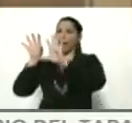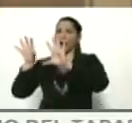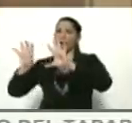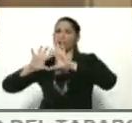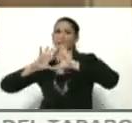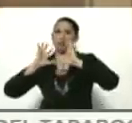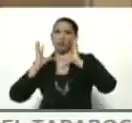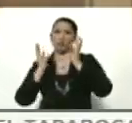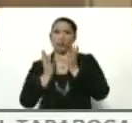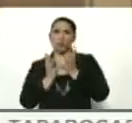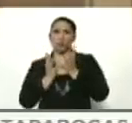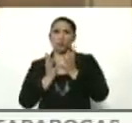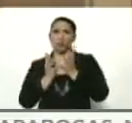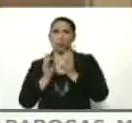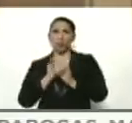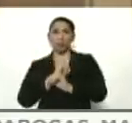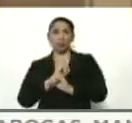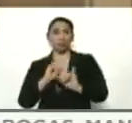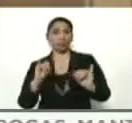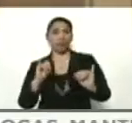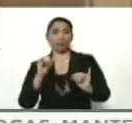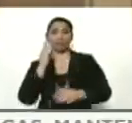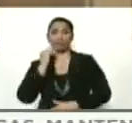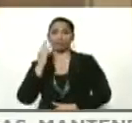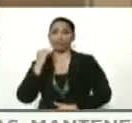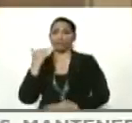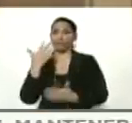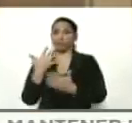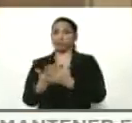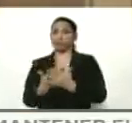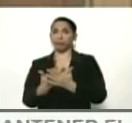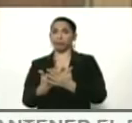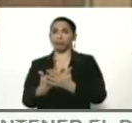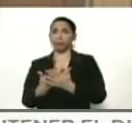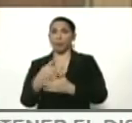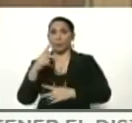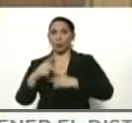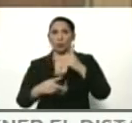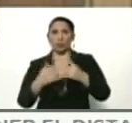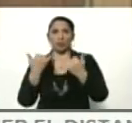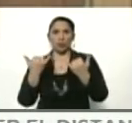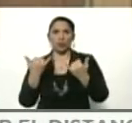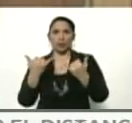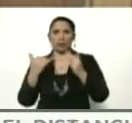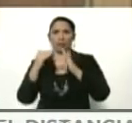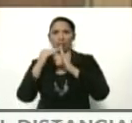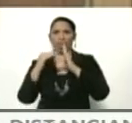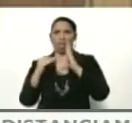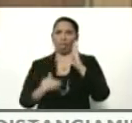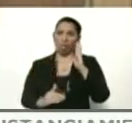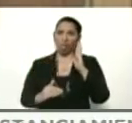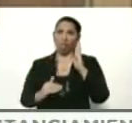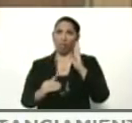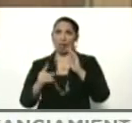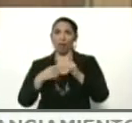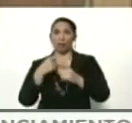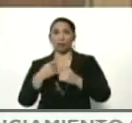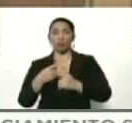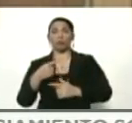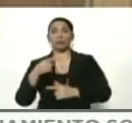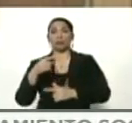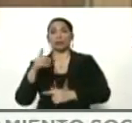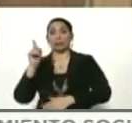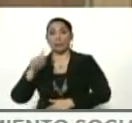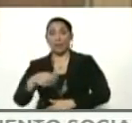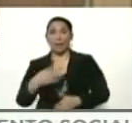que han experimentado procesos recientes de desescalamiento. Bueno, también han tenido